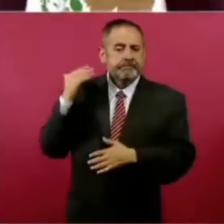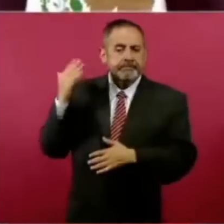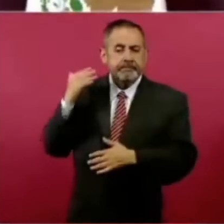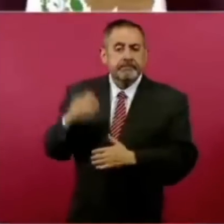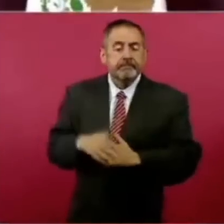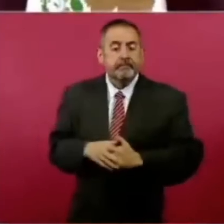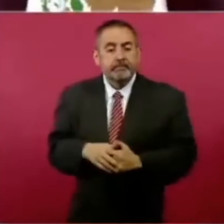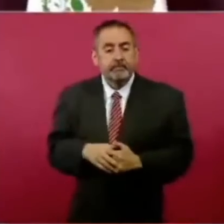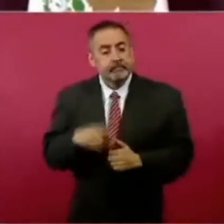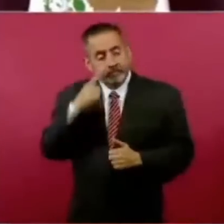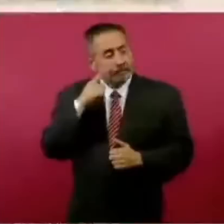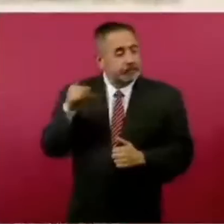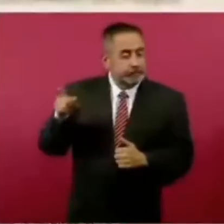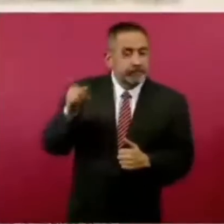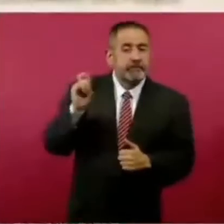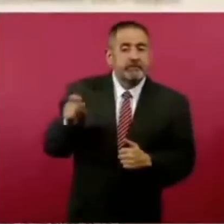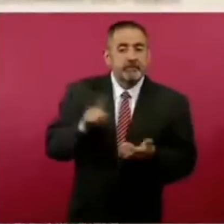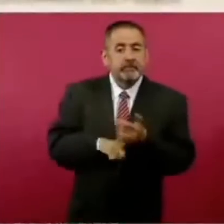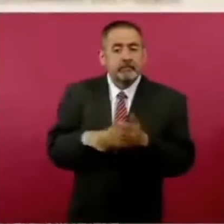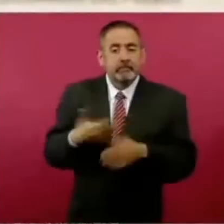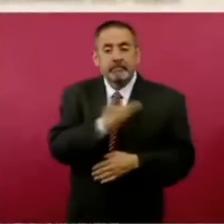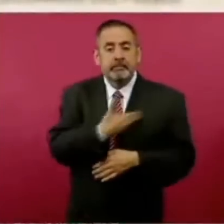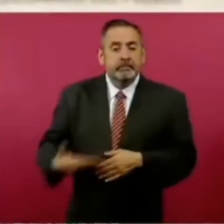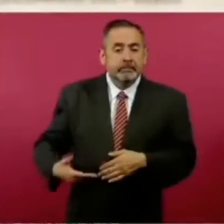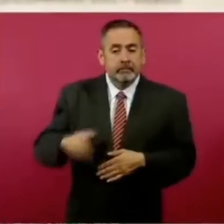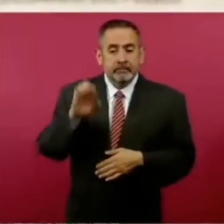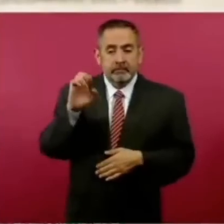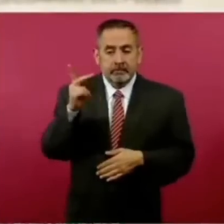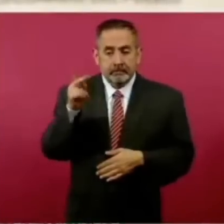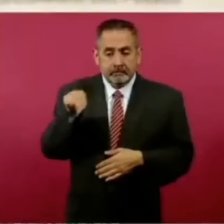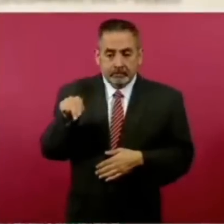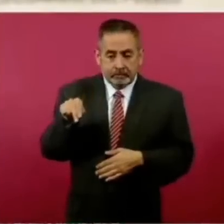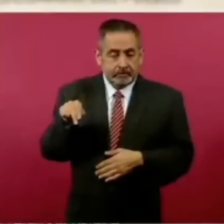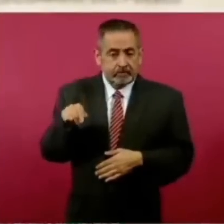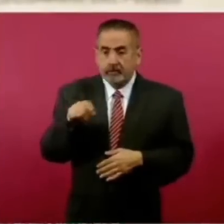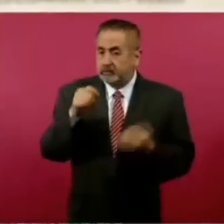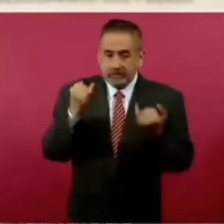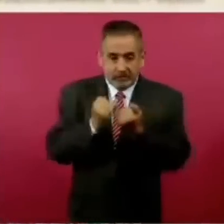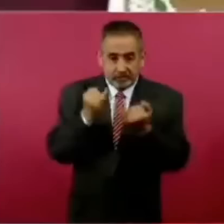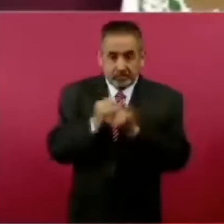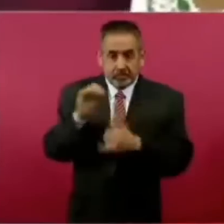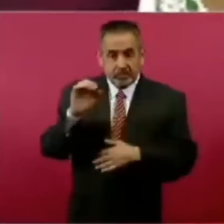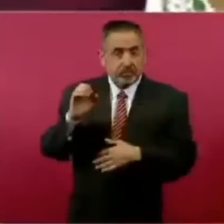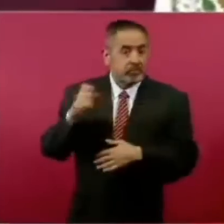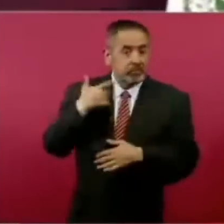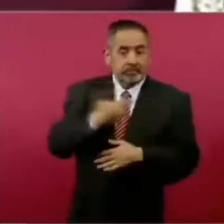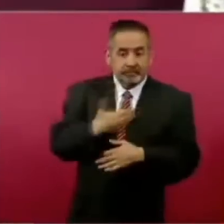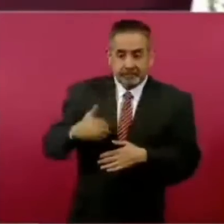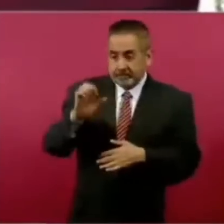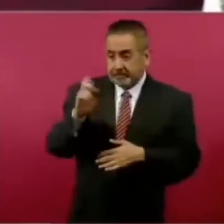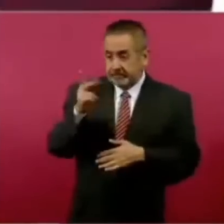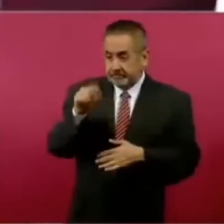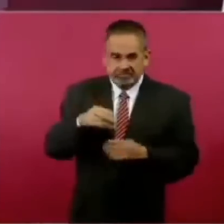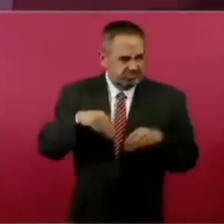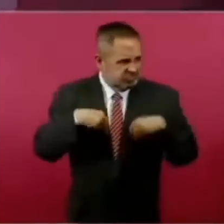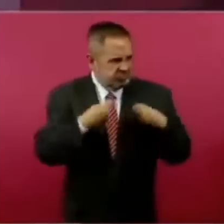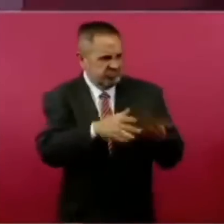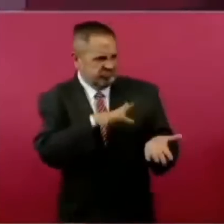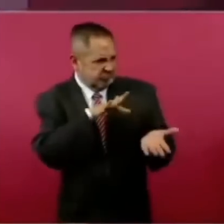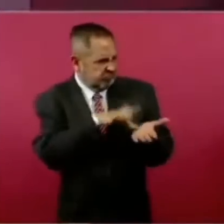pero está el caso del presidente Peña, les dio todo